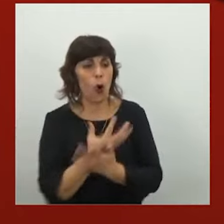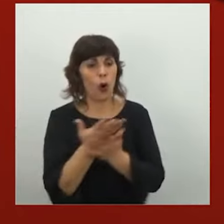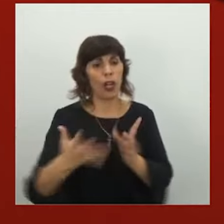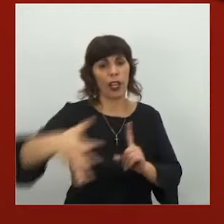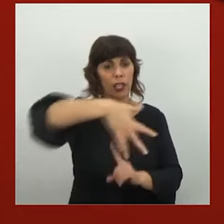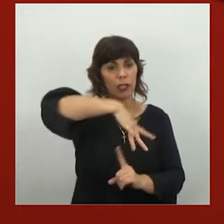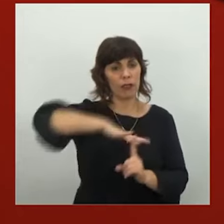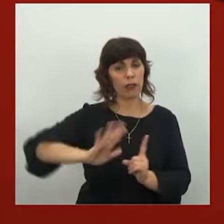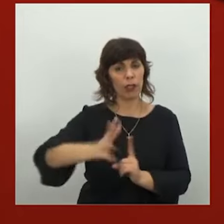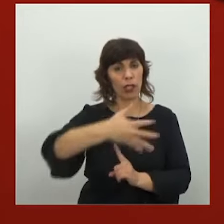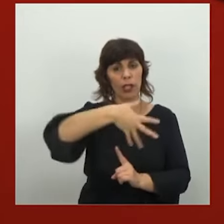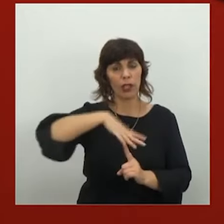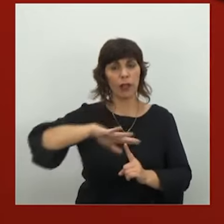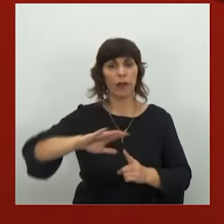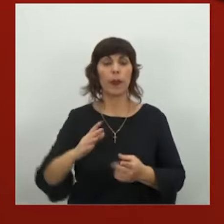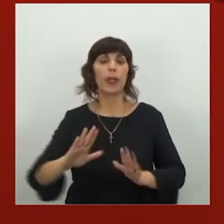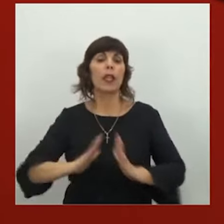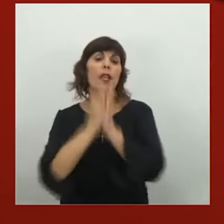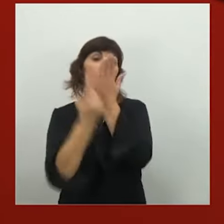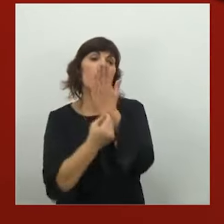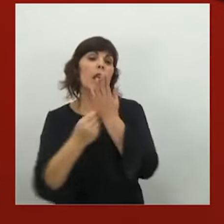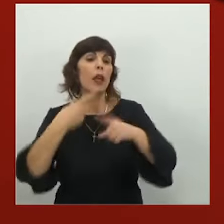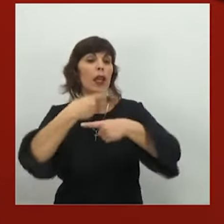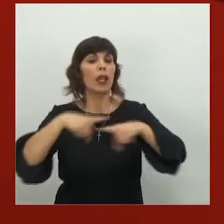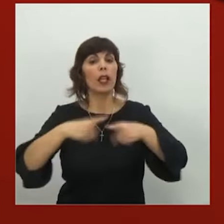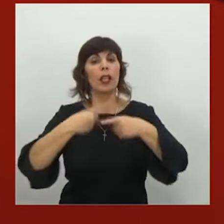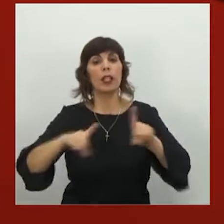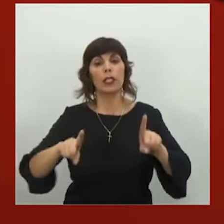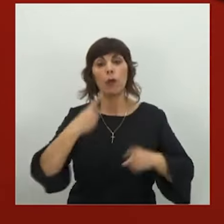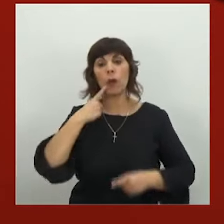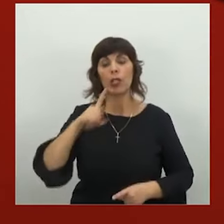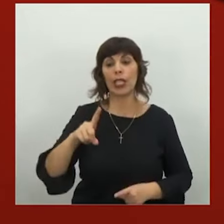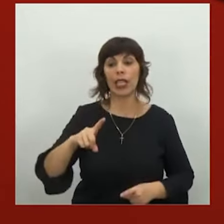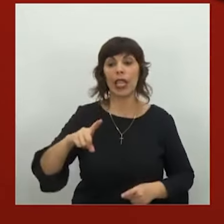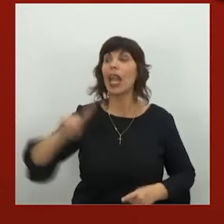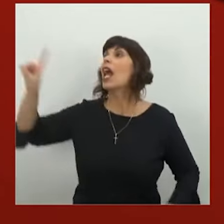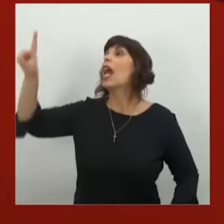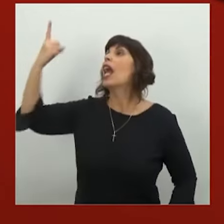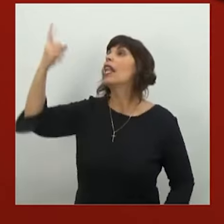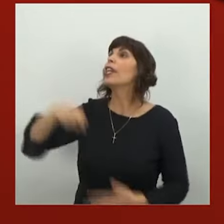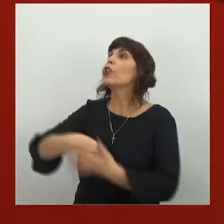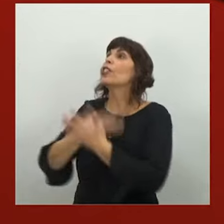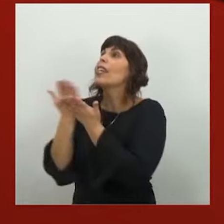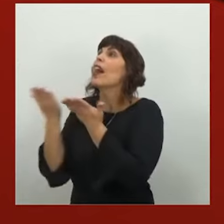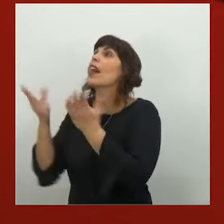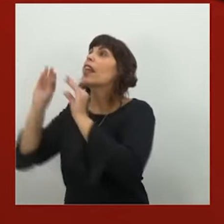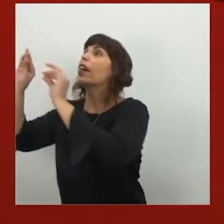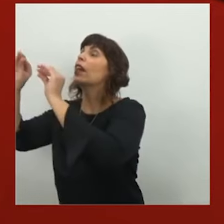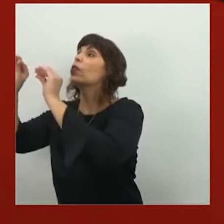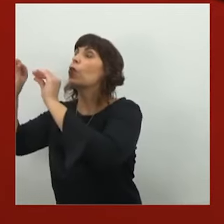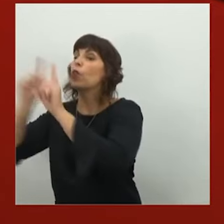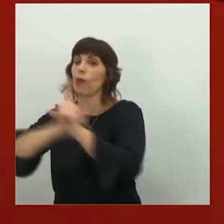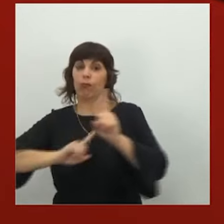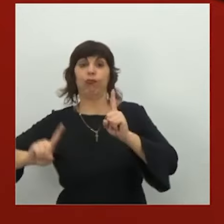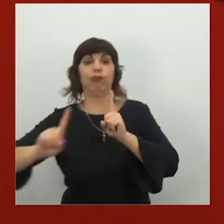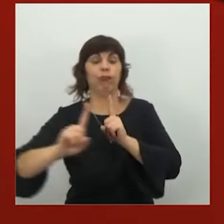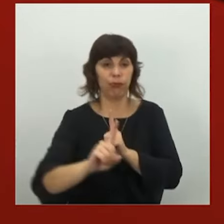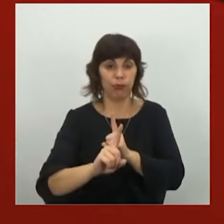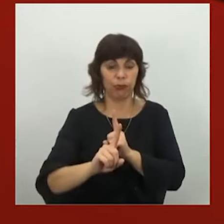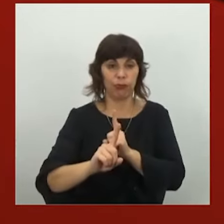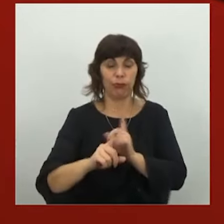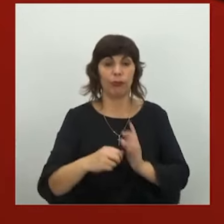dicen los salmos, el Dios de mi gracia se adelanta a mí. Salmo 23 dice: solamente la